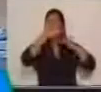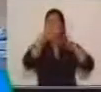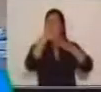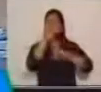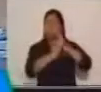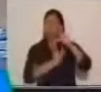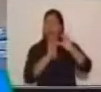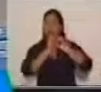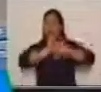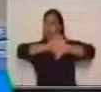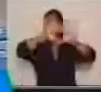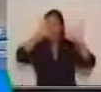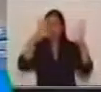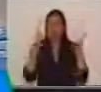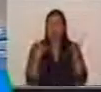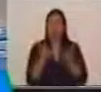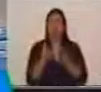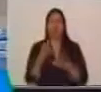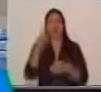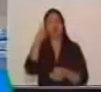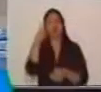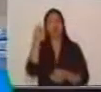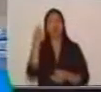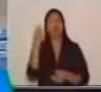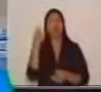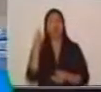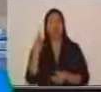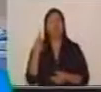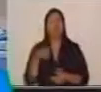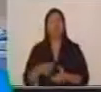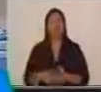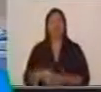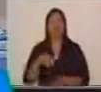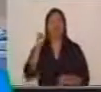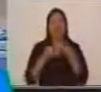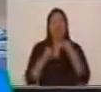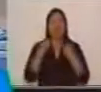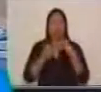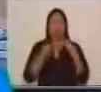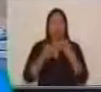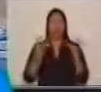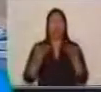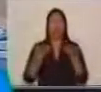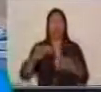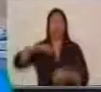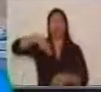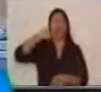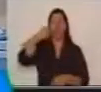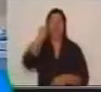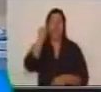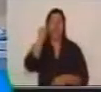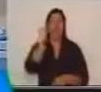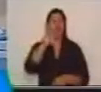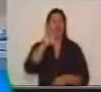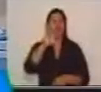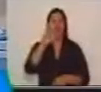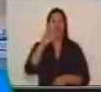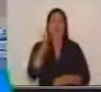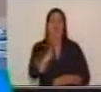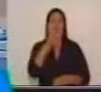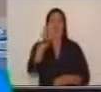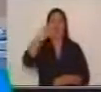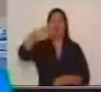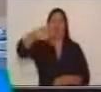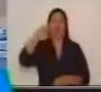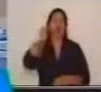literatura. Y por último está Miguel Ángel Asturias. Aquí tenemos una cantidad enorme de autores, sin embargo yo únicamente